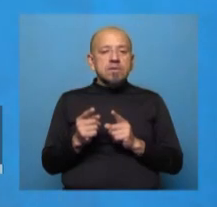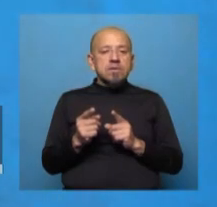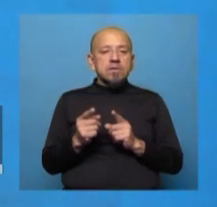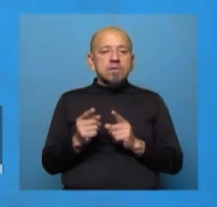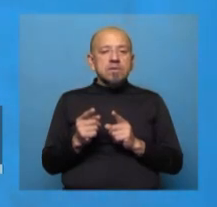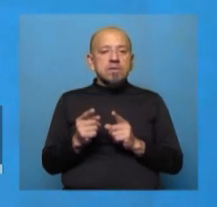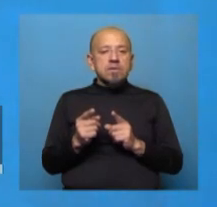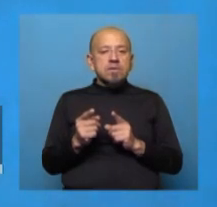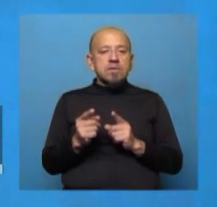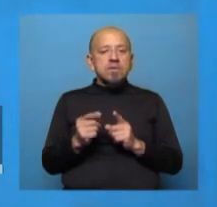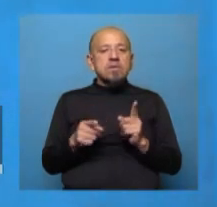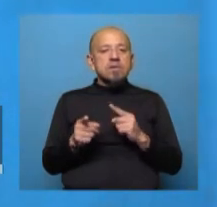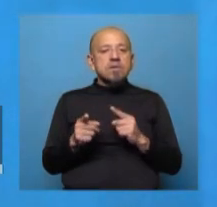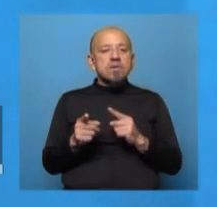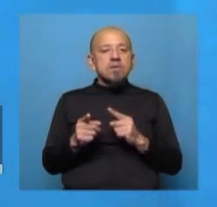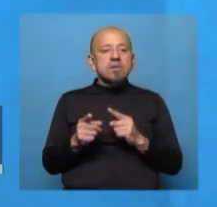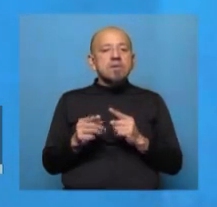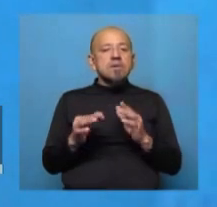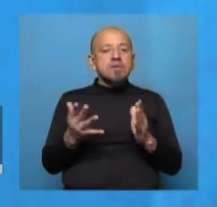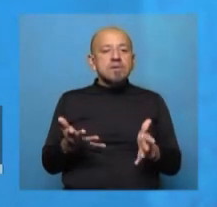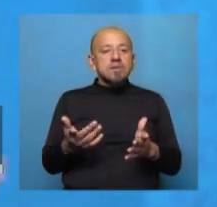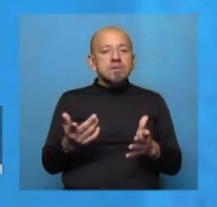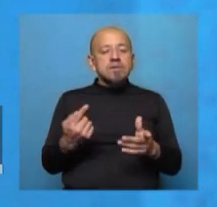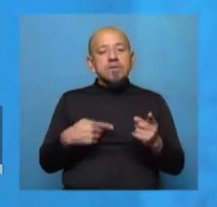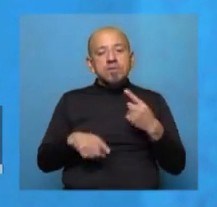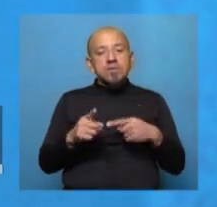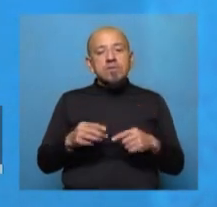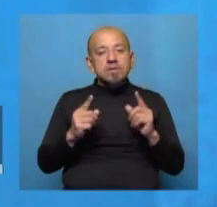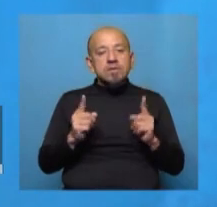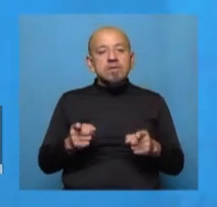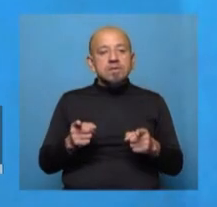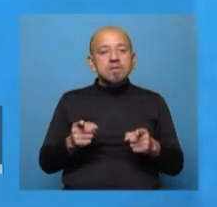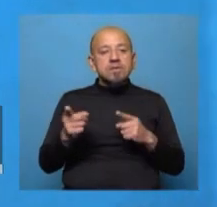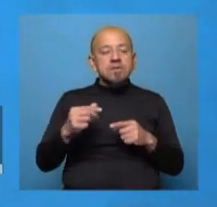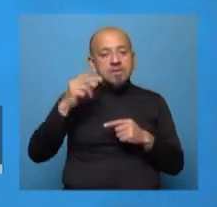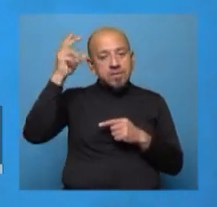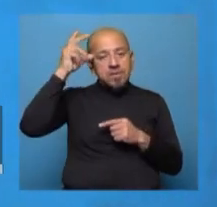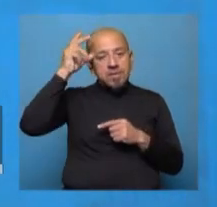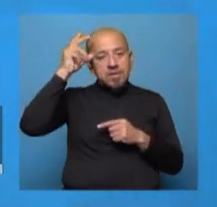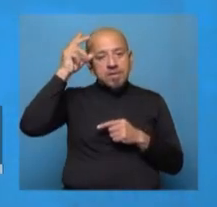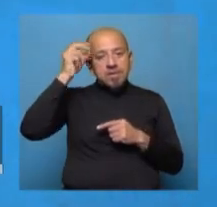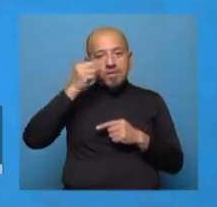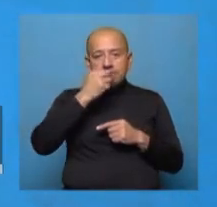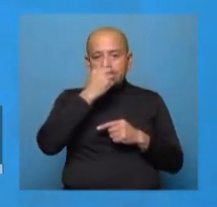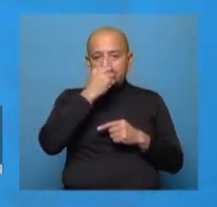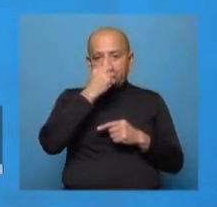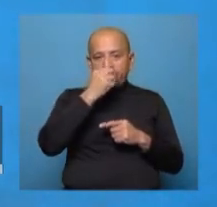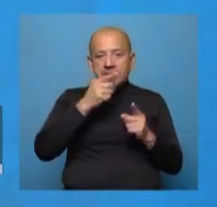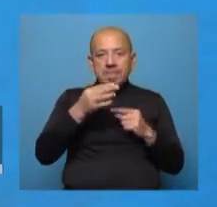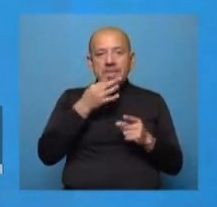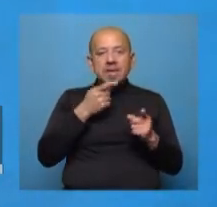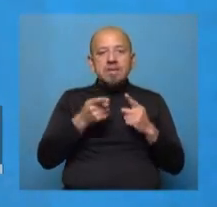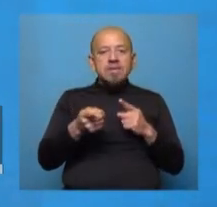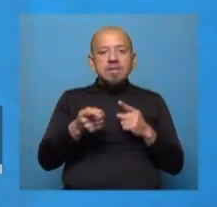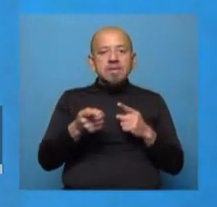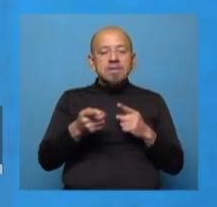eh Bueno yo creo que en un exceso de entusiasmo también de parte de tabaré reflejó en